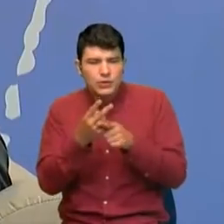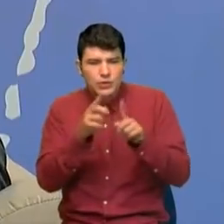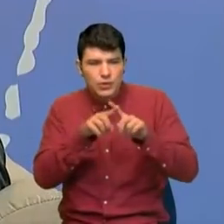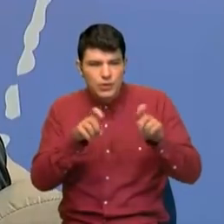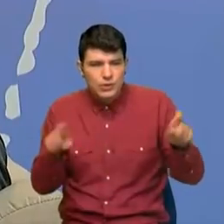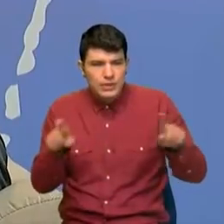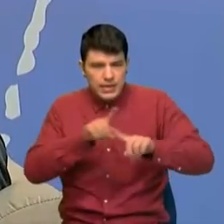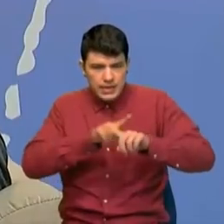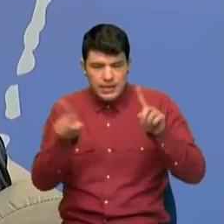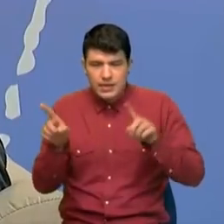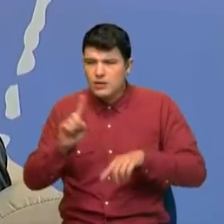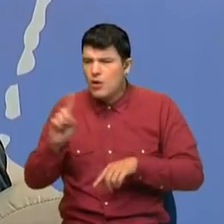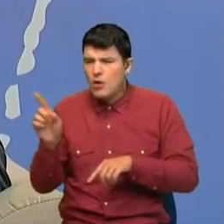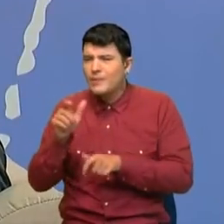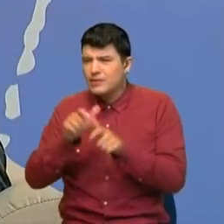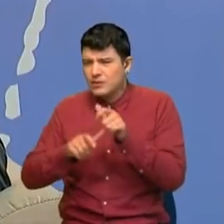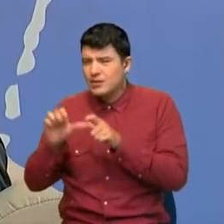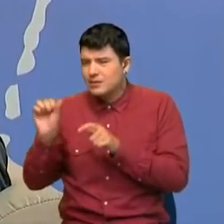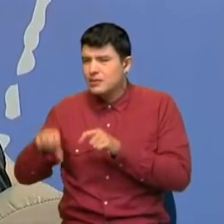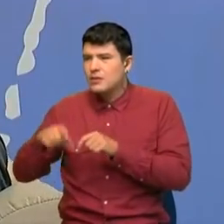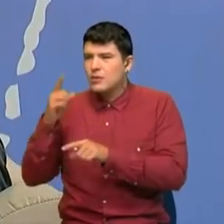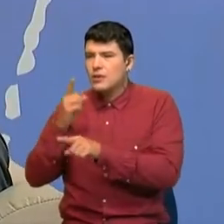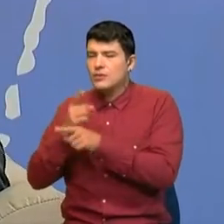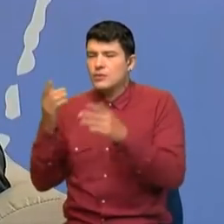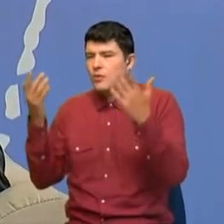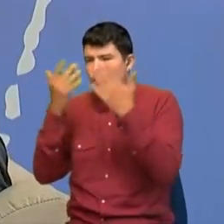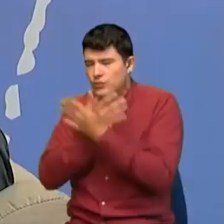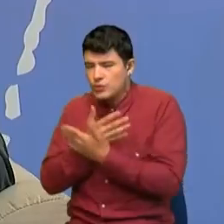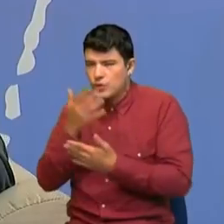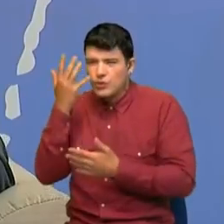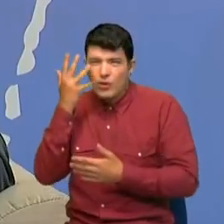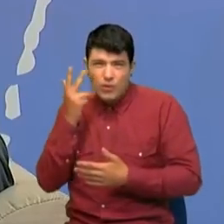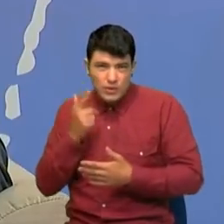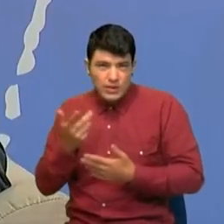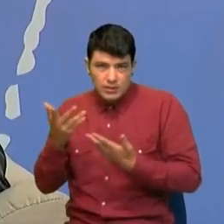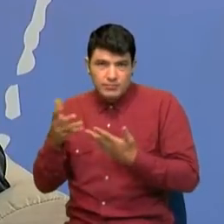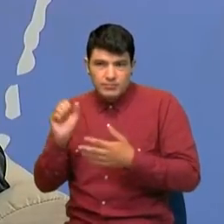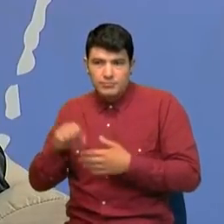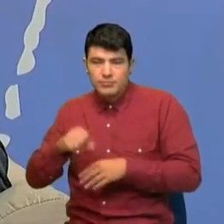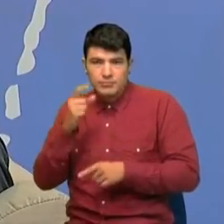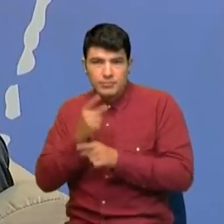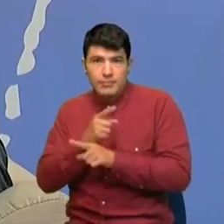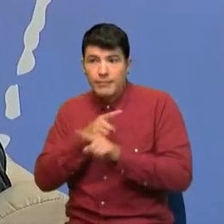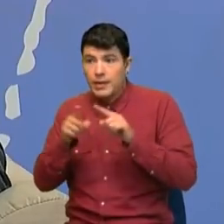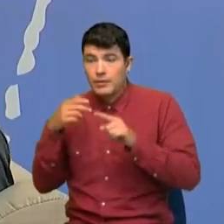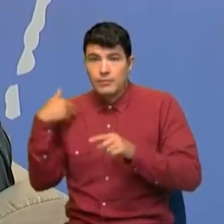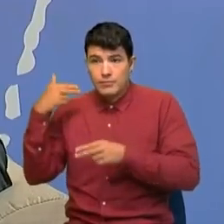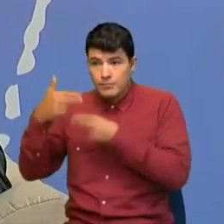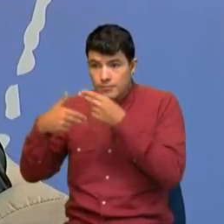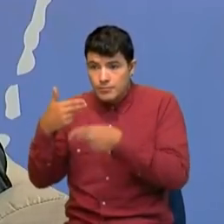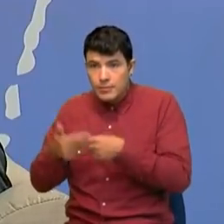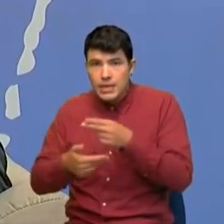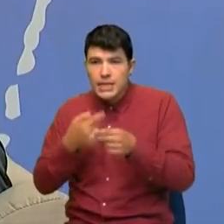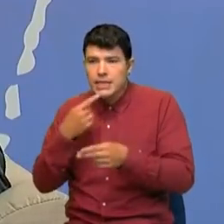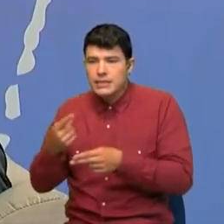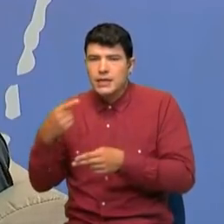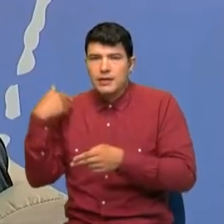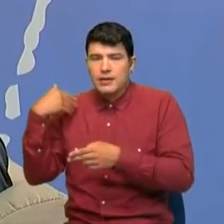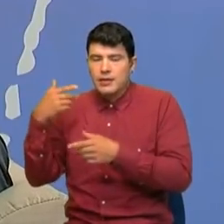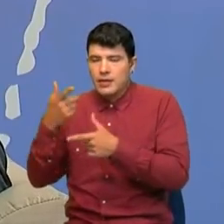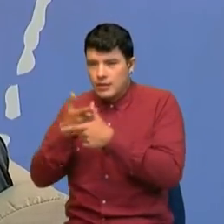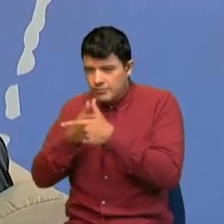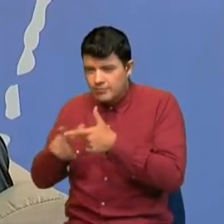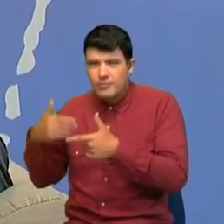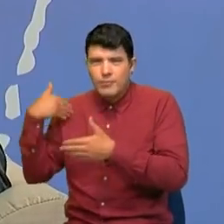Sí, es una confusión que se presenta pues, en el diario vivir, en la cotidianidad. La sucesión como tal es el procedimiento, así que